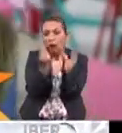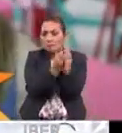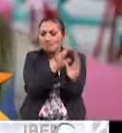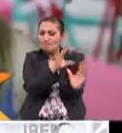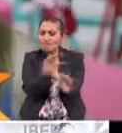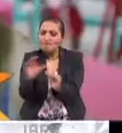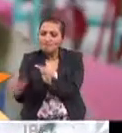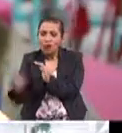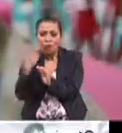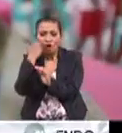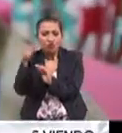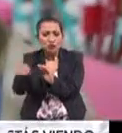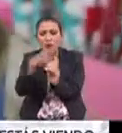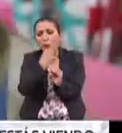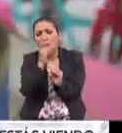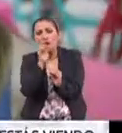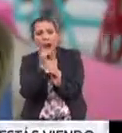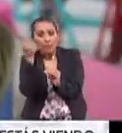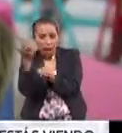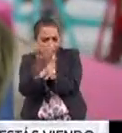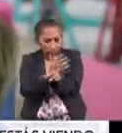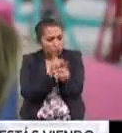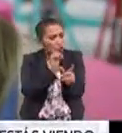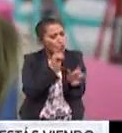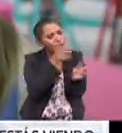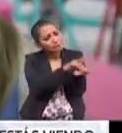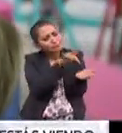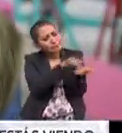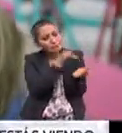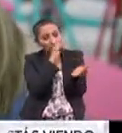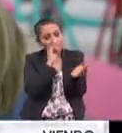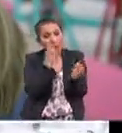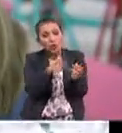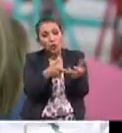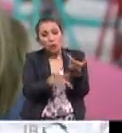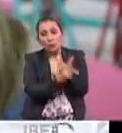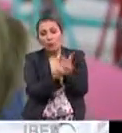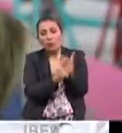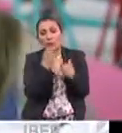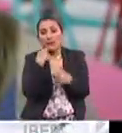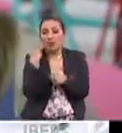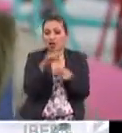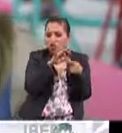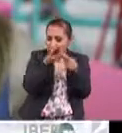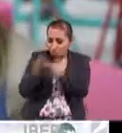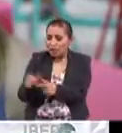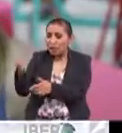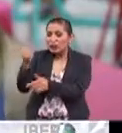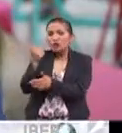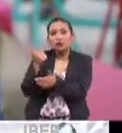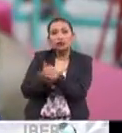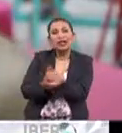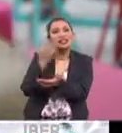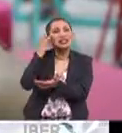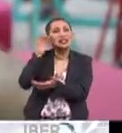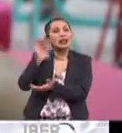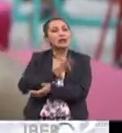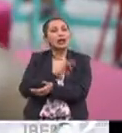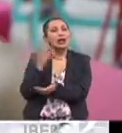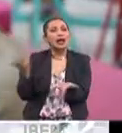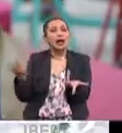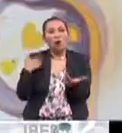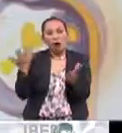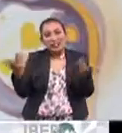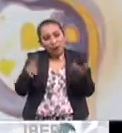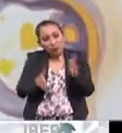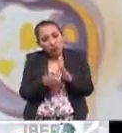formar voluntarias y voluntarias para acompañar a mujeres en la ruta crítica de la denuncia en la ciudad de Santa Fe. Participamos en